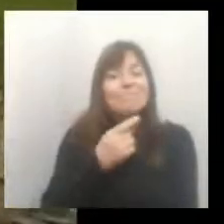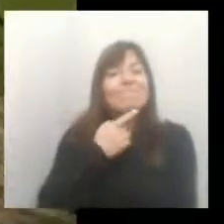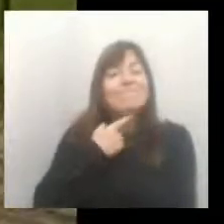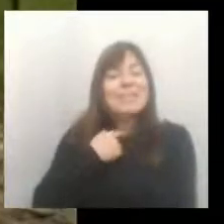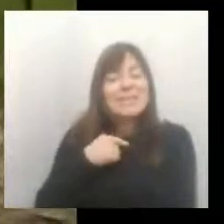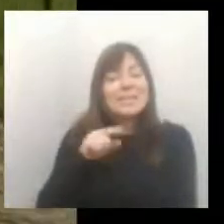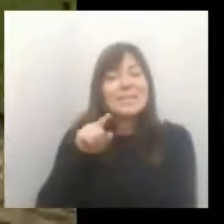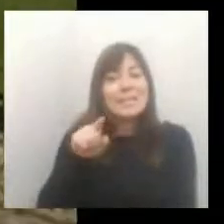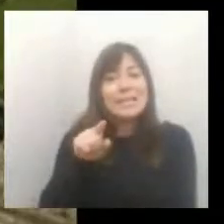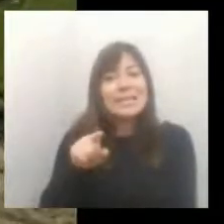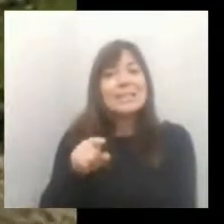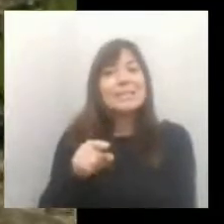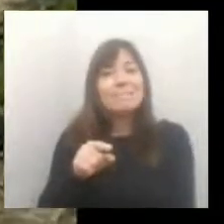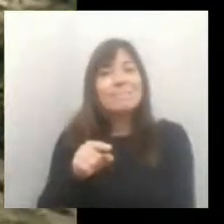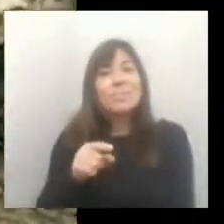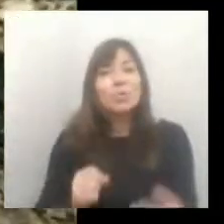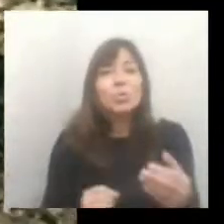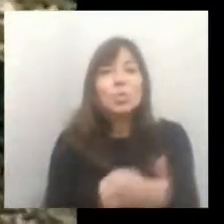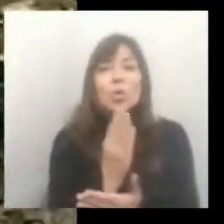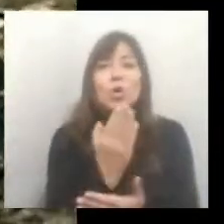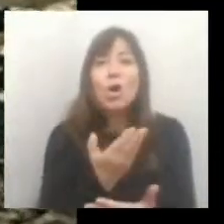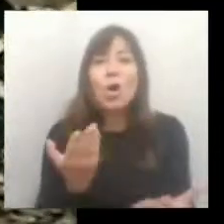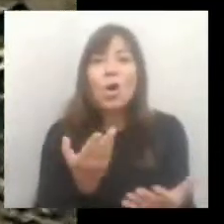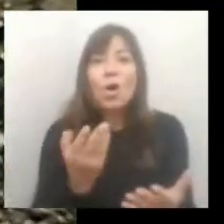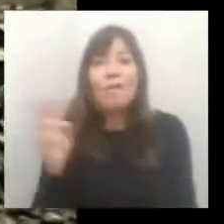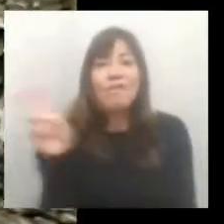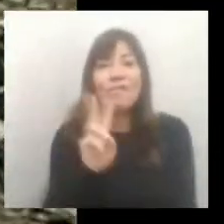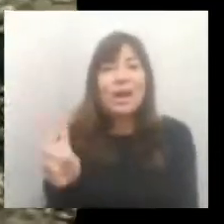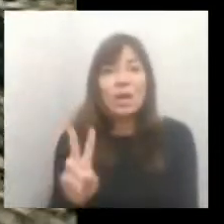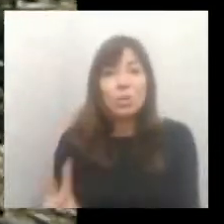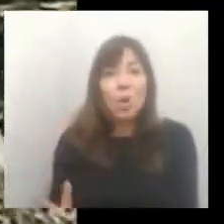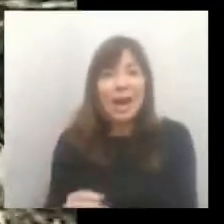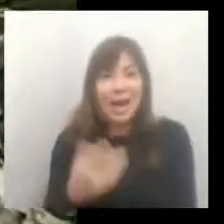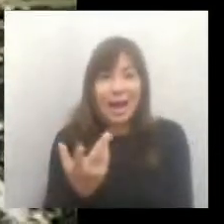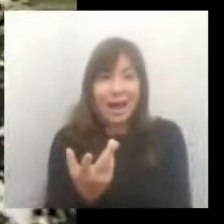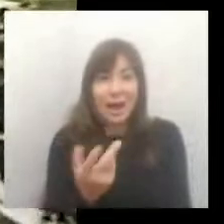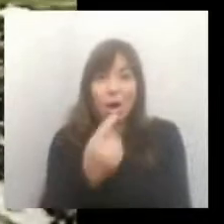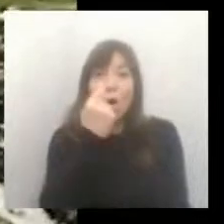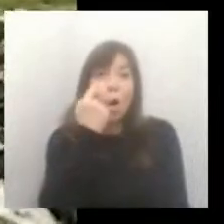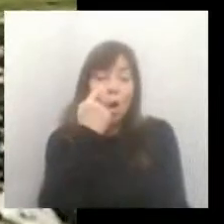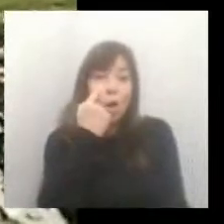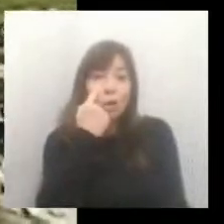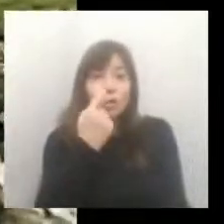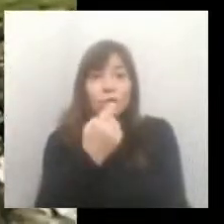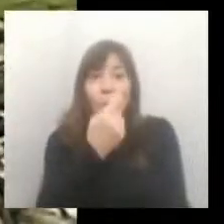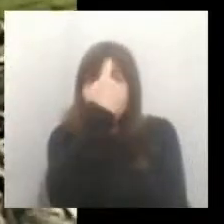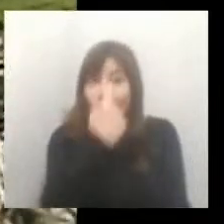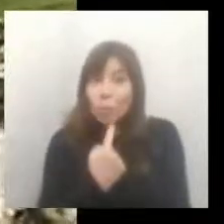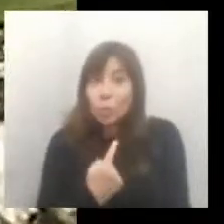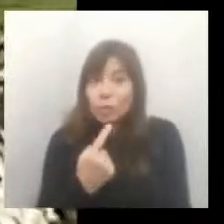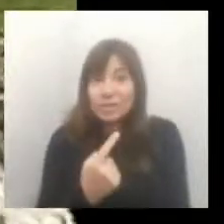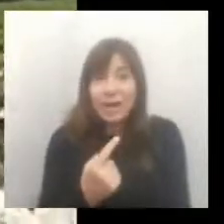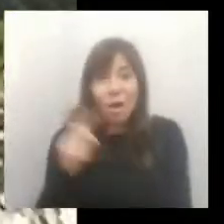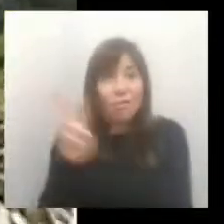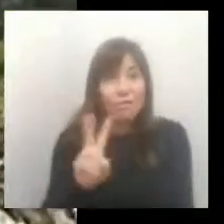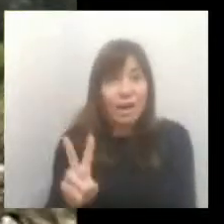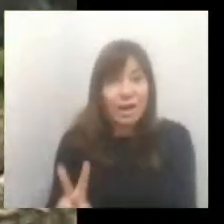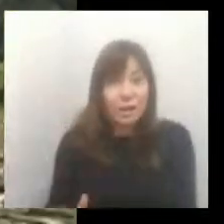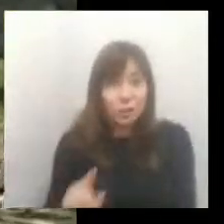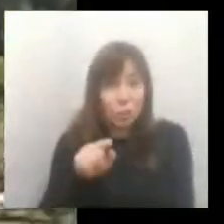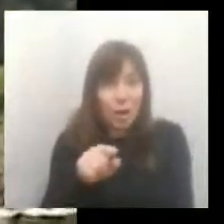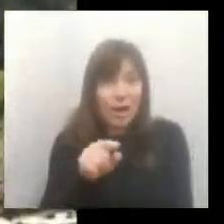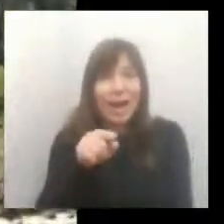educativo, surgió en una visita a Venezuela, donde conoció el museo, el museíto de ese país, y a partir de esa